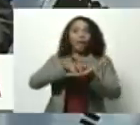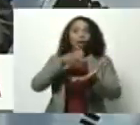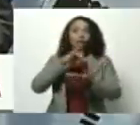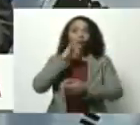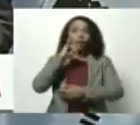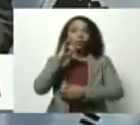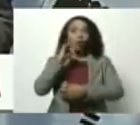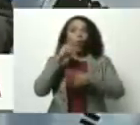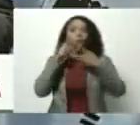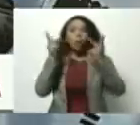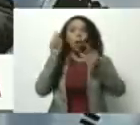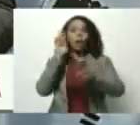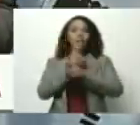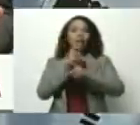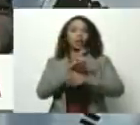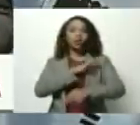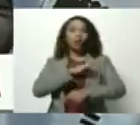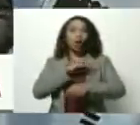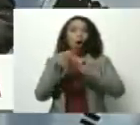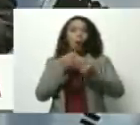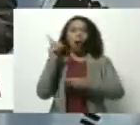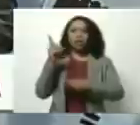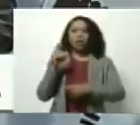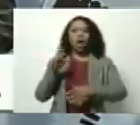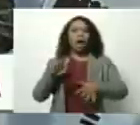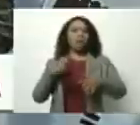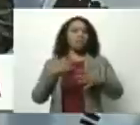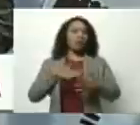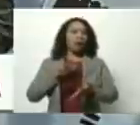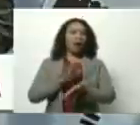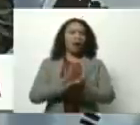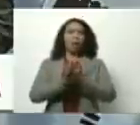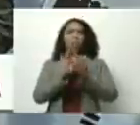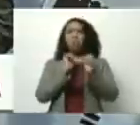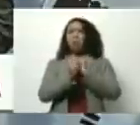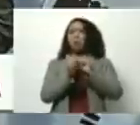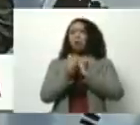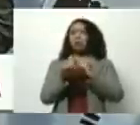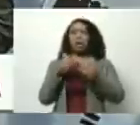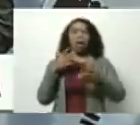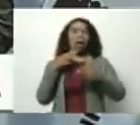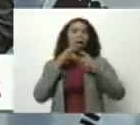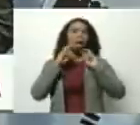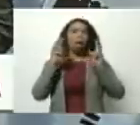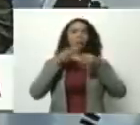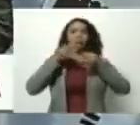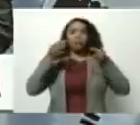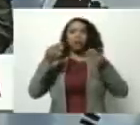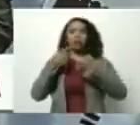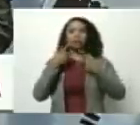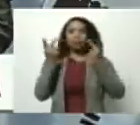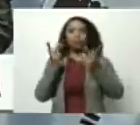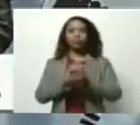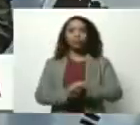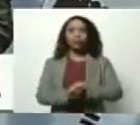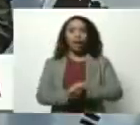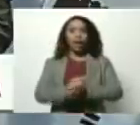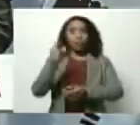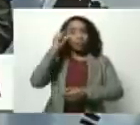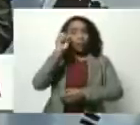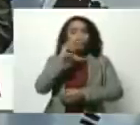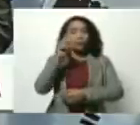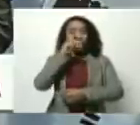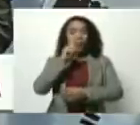sus redes, como si esto fuese un hobby o un deporte. El día 20 de mayo del año